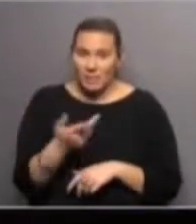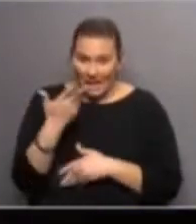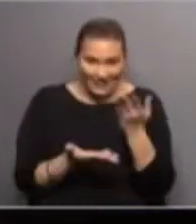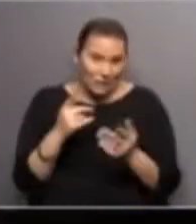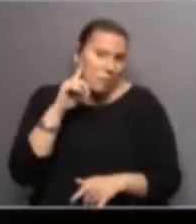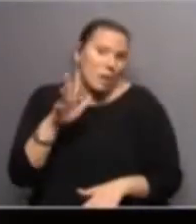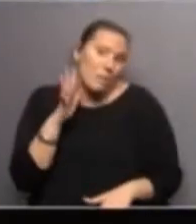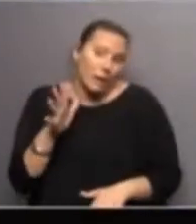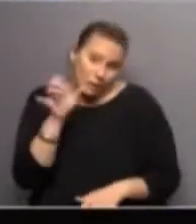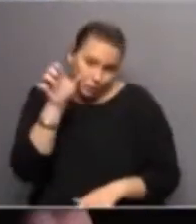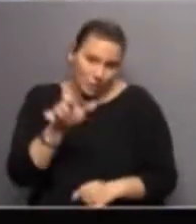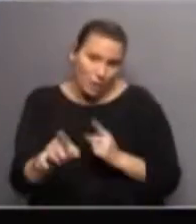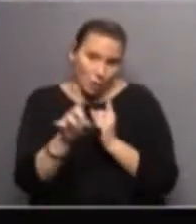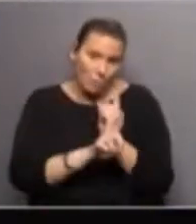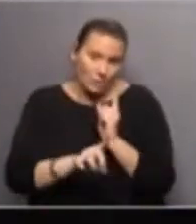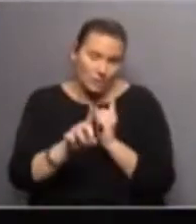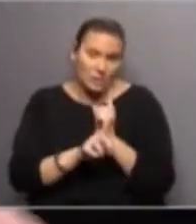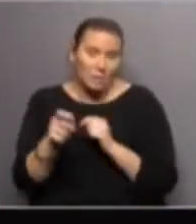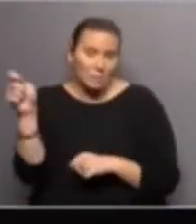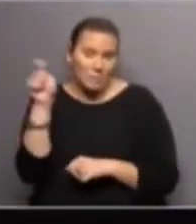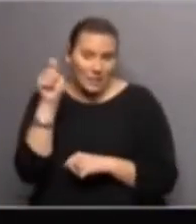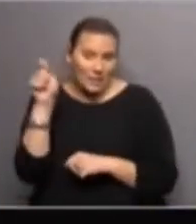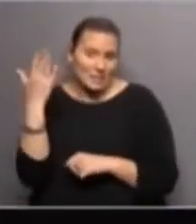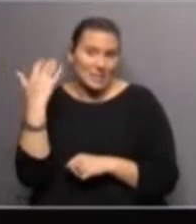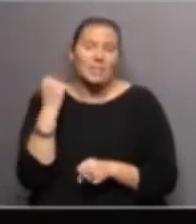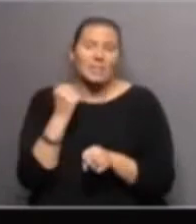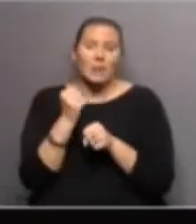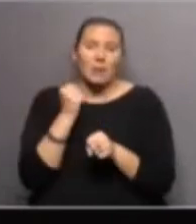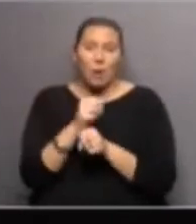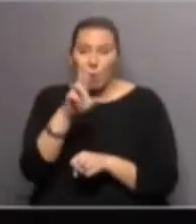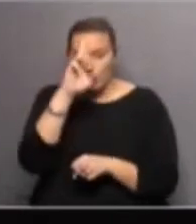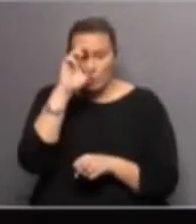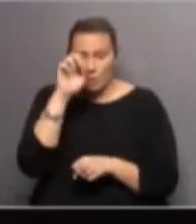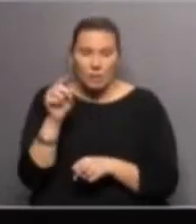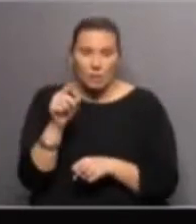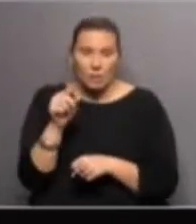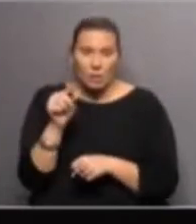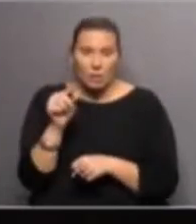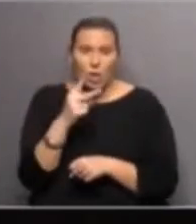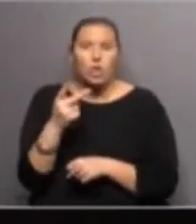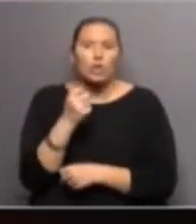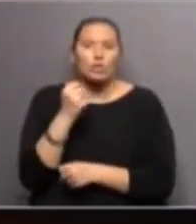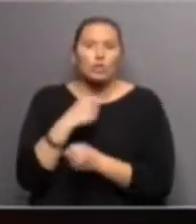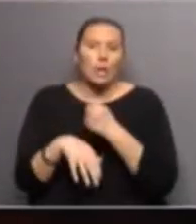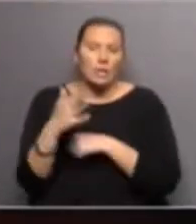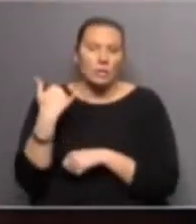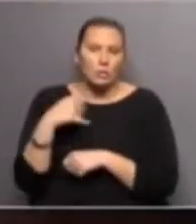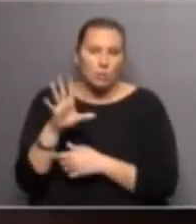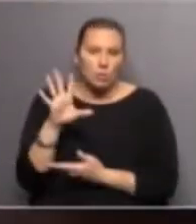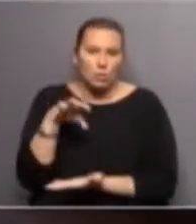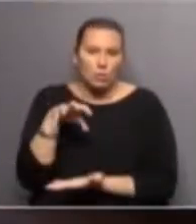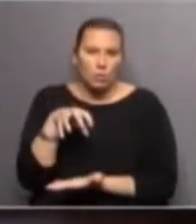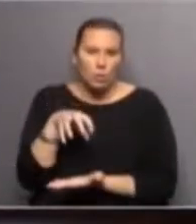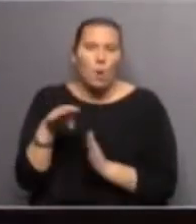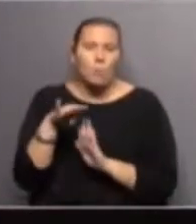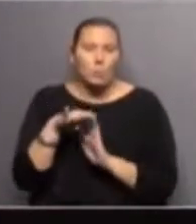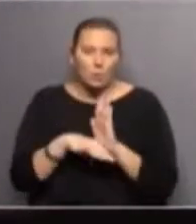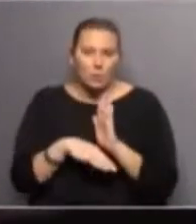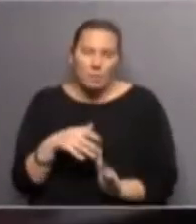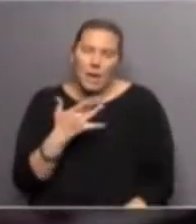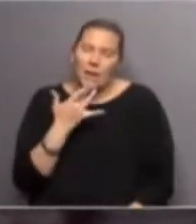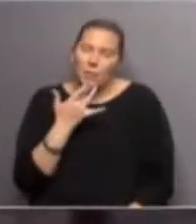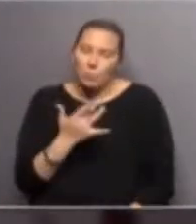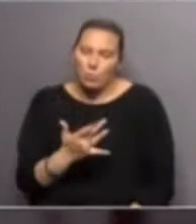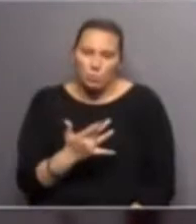Me imagino que les cantás. Estaba en la emergencia, trabajaba en la emergencia del hospital, y hace 2 años que estoy en un programa